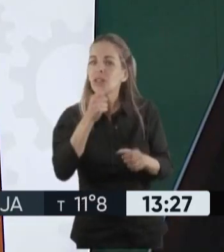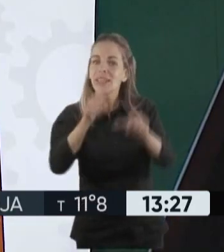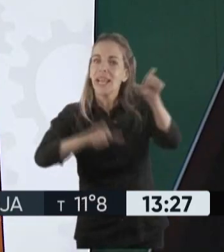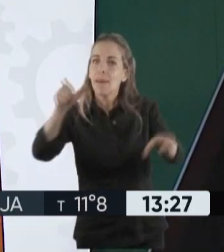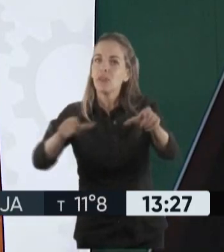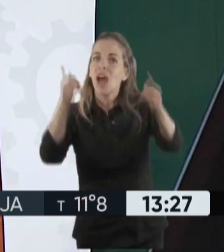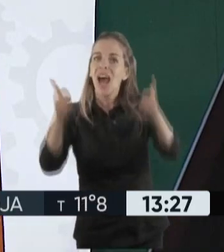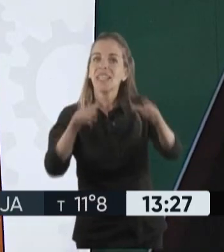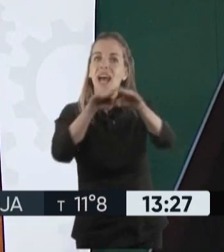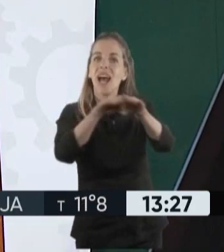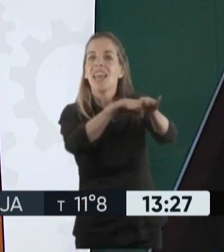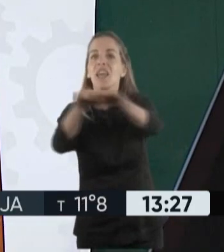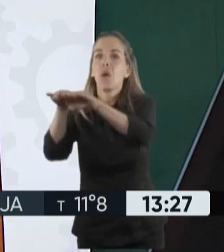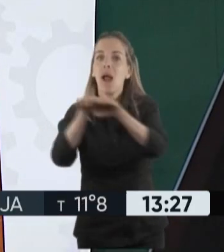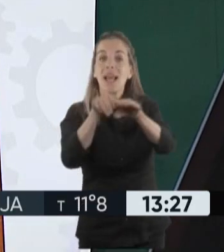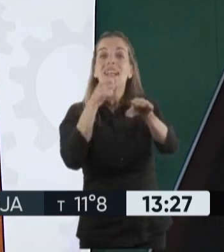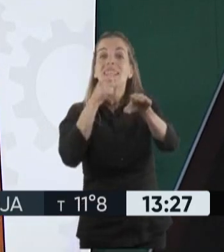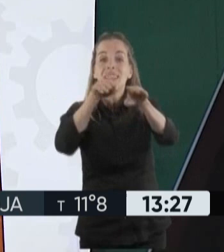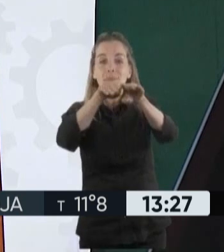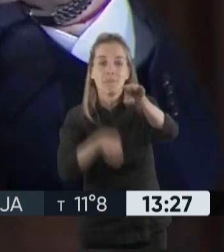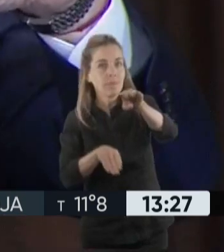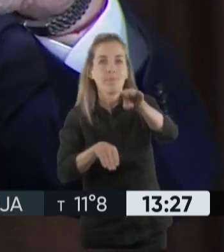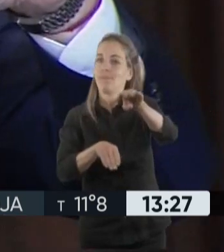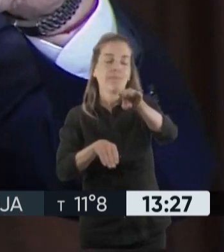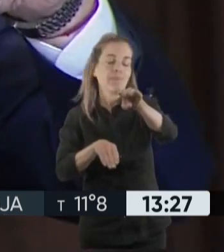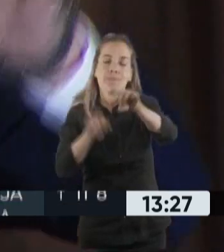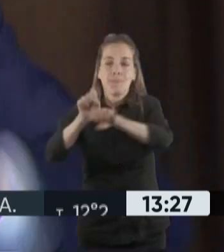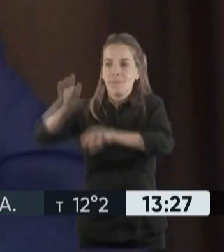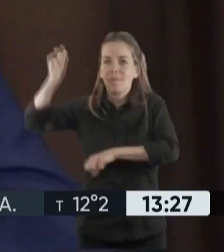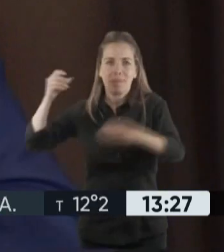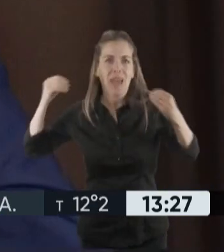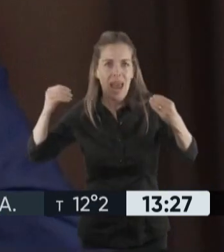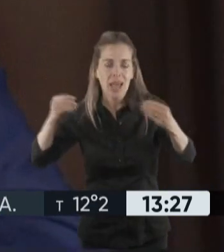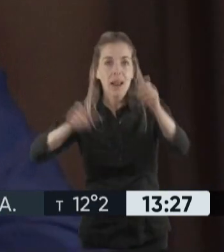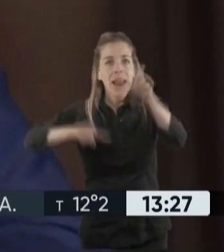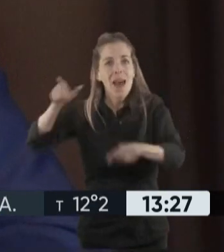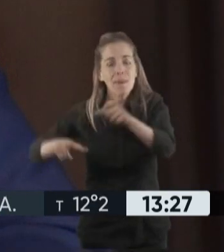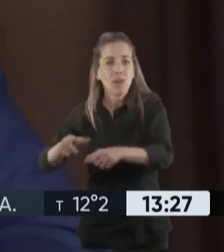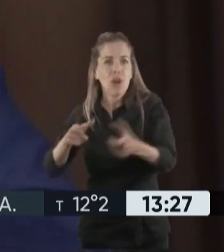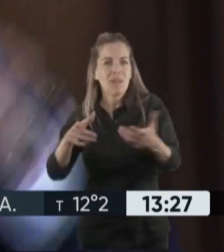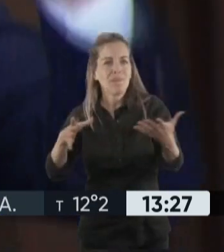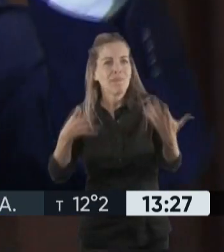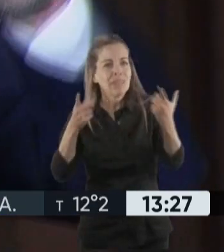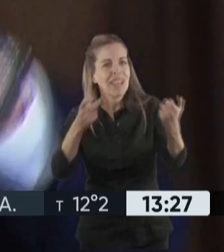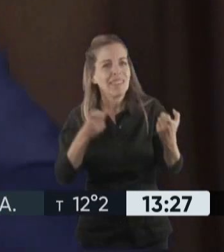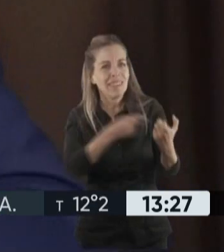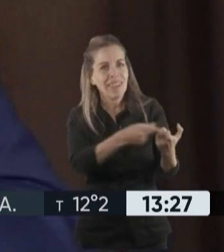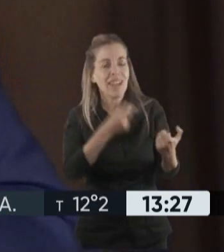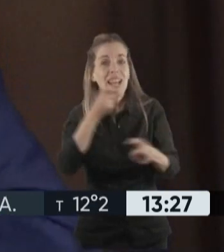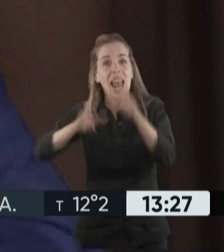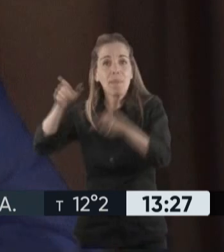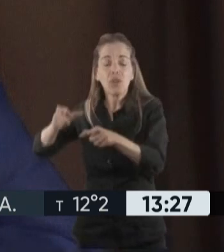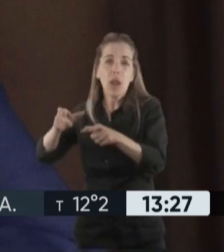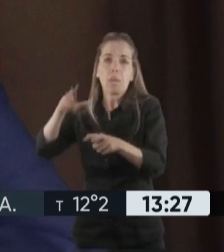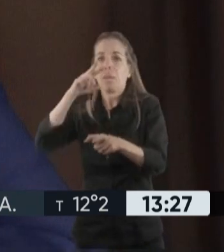algunos tienen mucho y otros no tienen nada, no me vengan con mérito, porque el que no tiene nada le cuesta mucho crecer. Y el que tiene todo le es muy